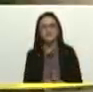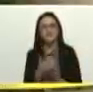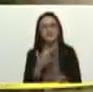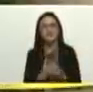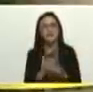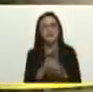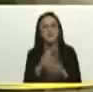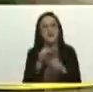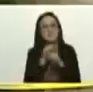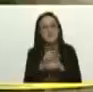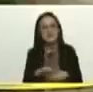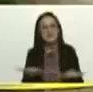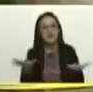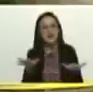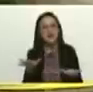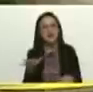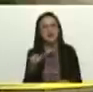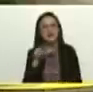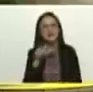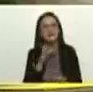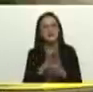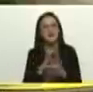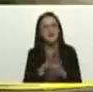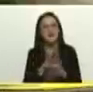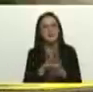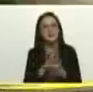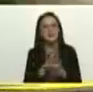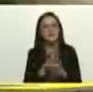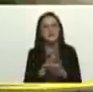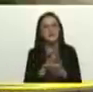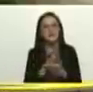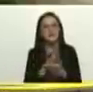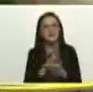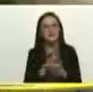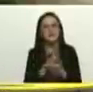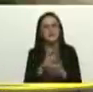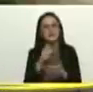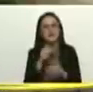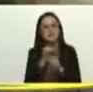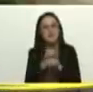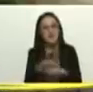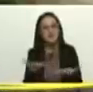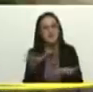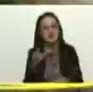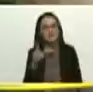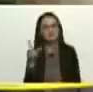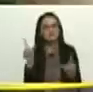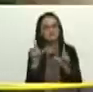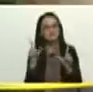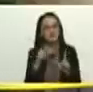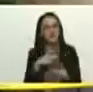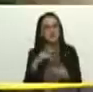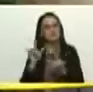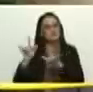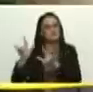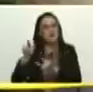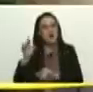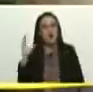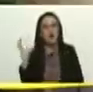un mensaje en la serie. Siempre hay un mensaje por aquí, un mensaje por allá. Nosotros queremos mucho a